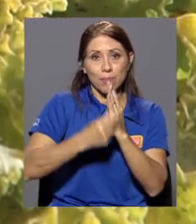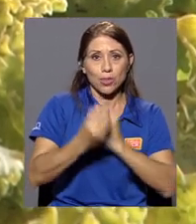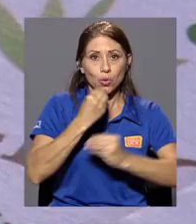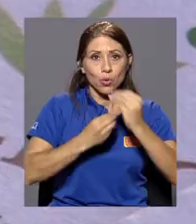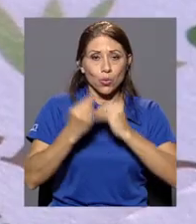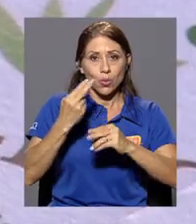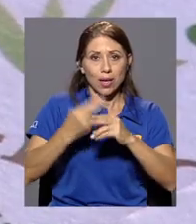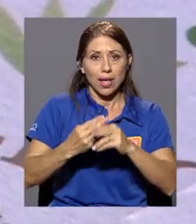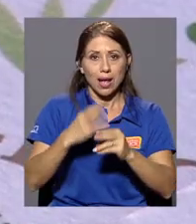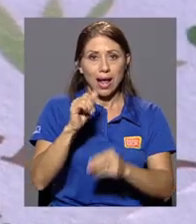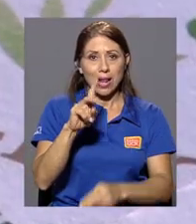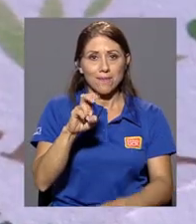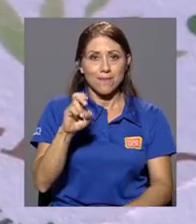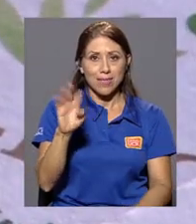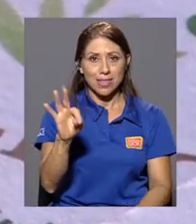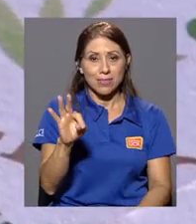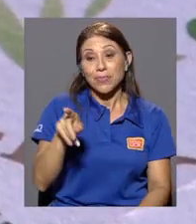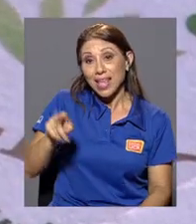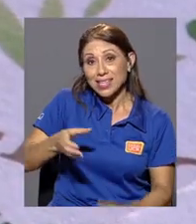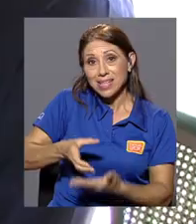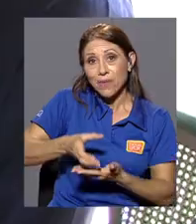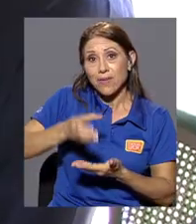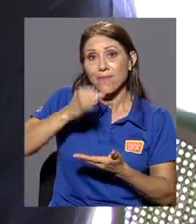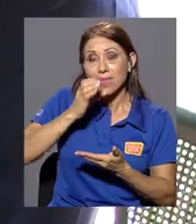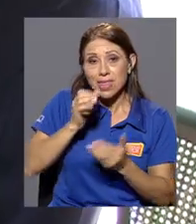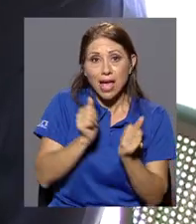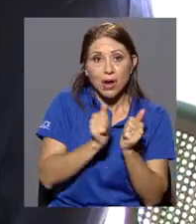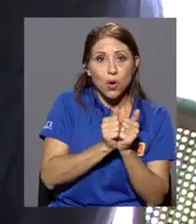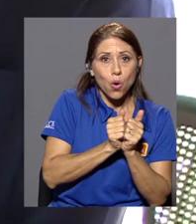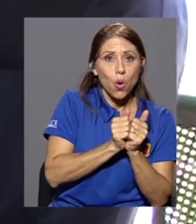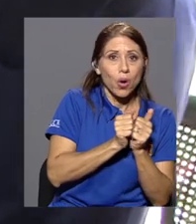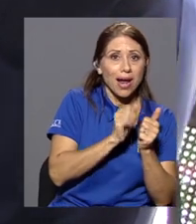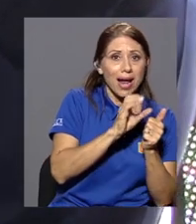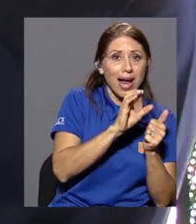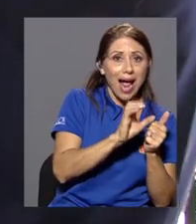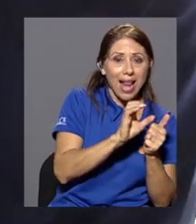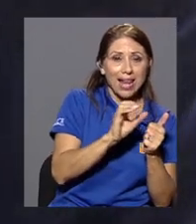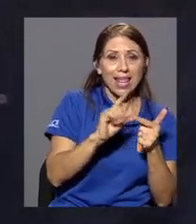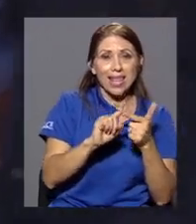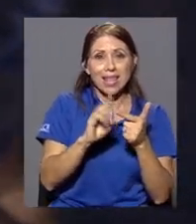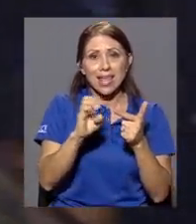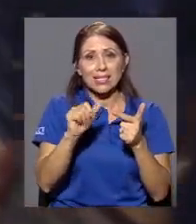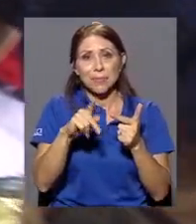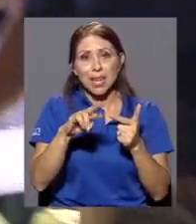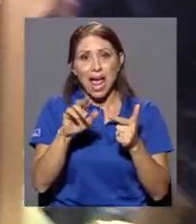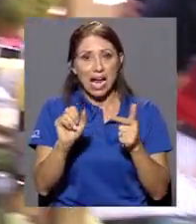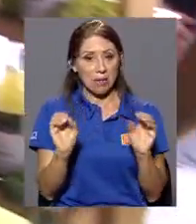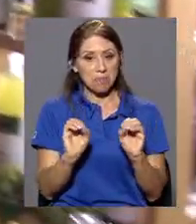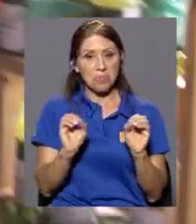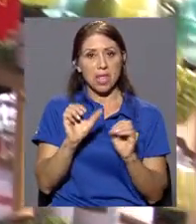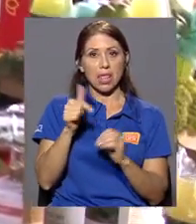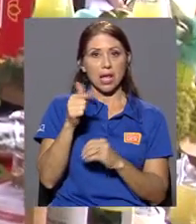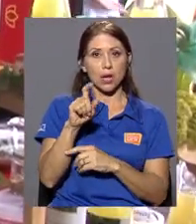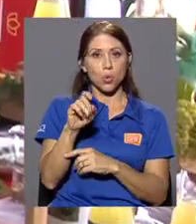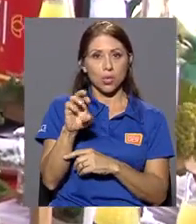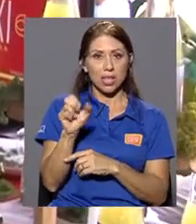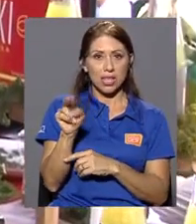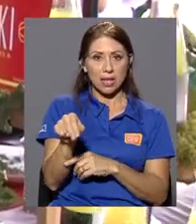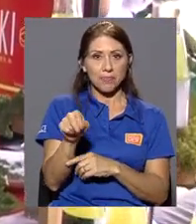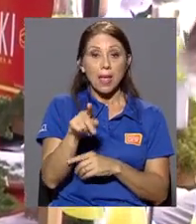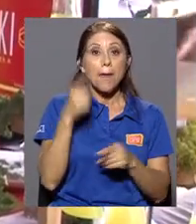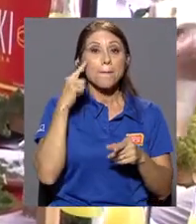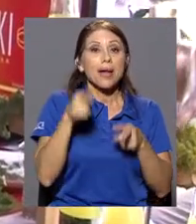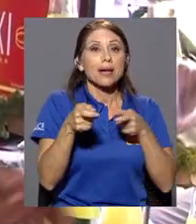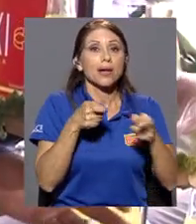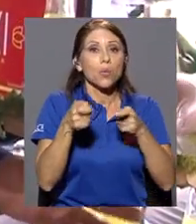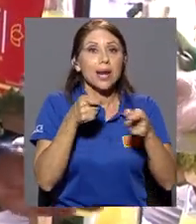Calebit. Esta bebida a base de kale y espinaca es libre de gluten. Entre sus beneficios está la regulación de la presión